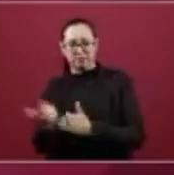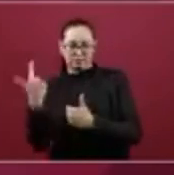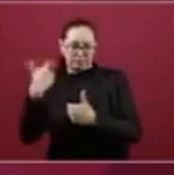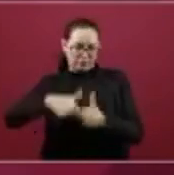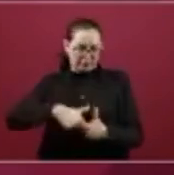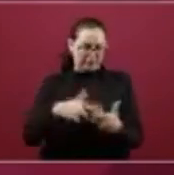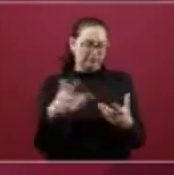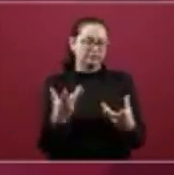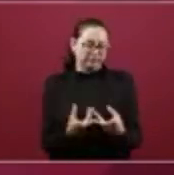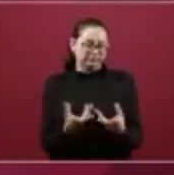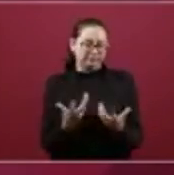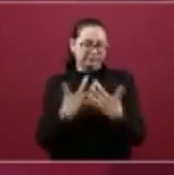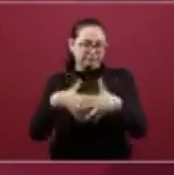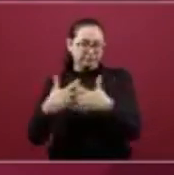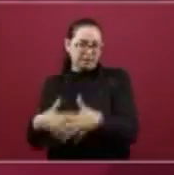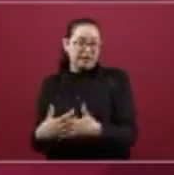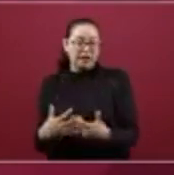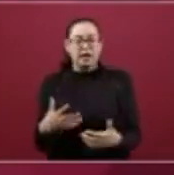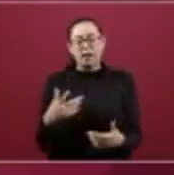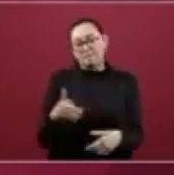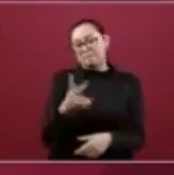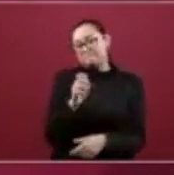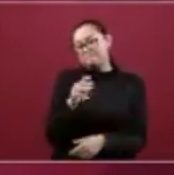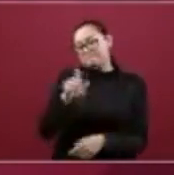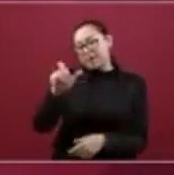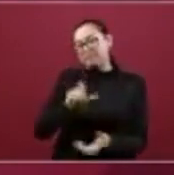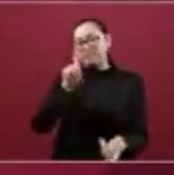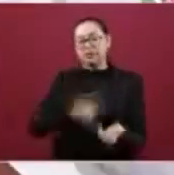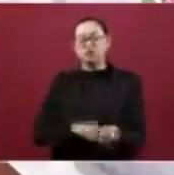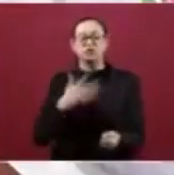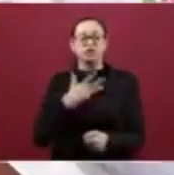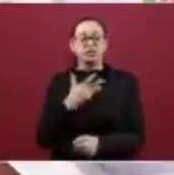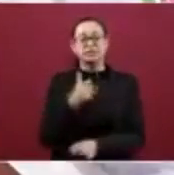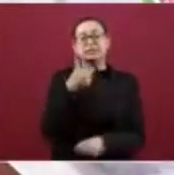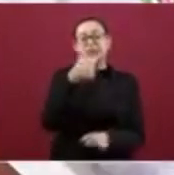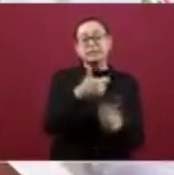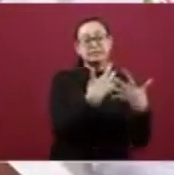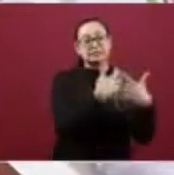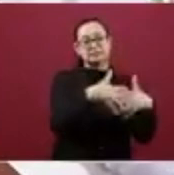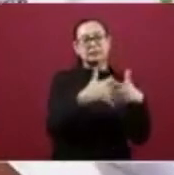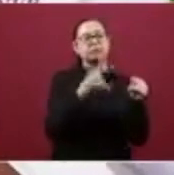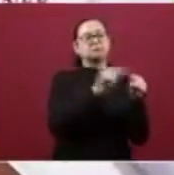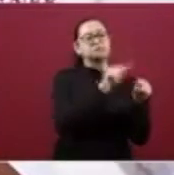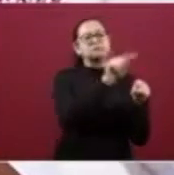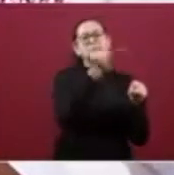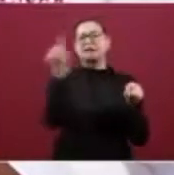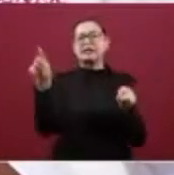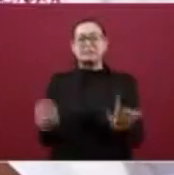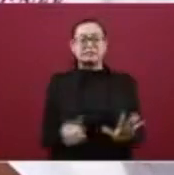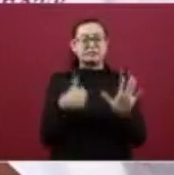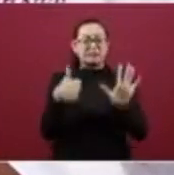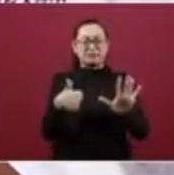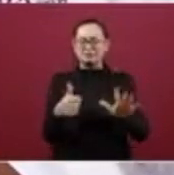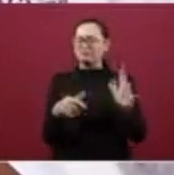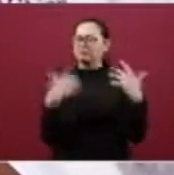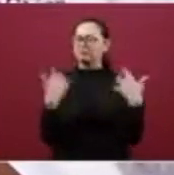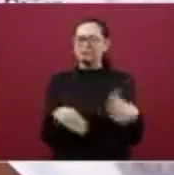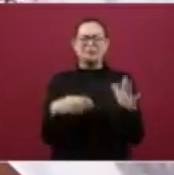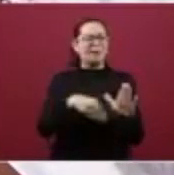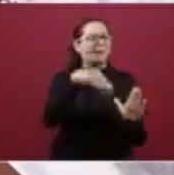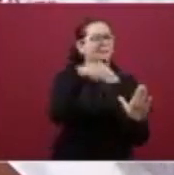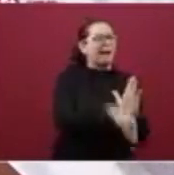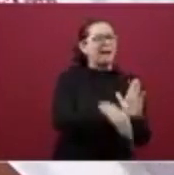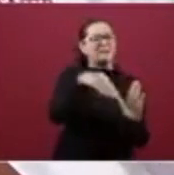refinerías manifiestan una falta de mantenimiento considerable. Por ello, el